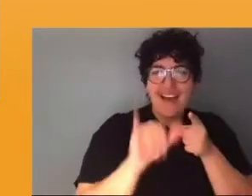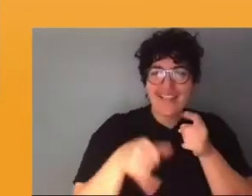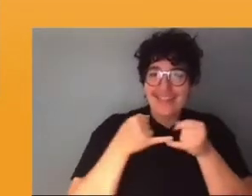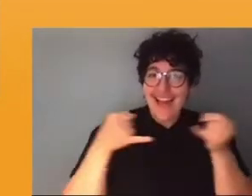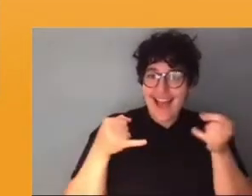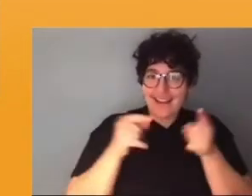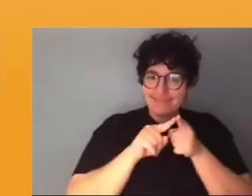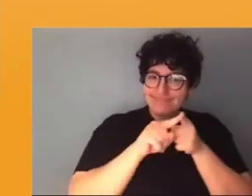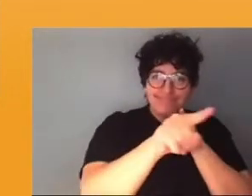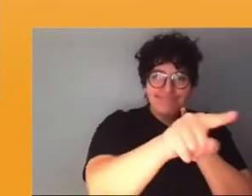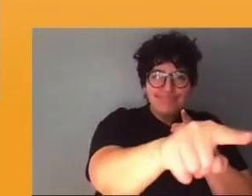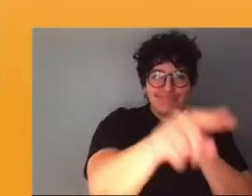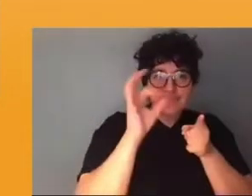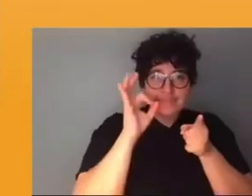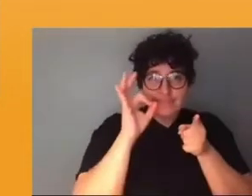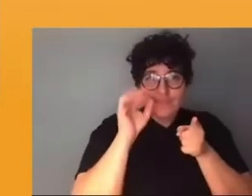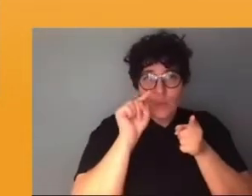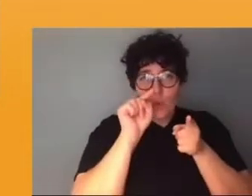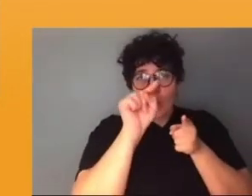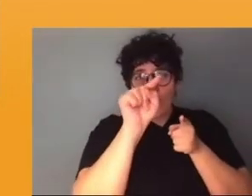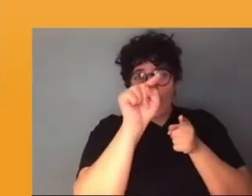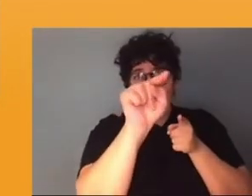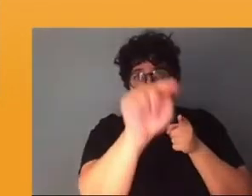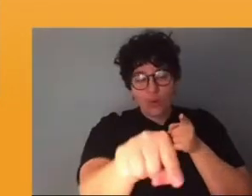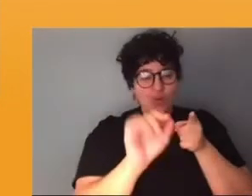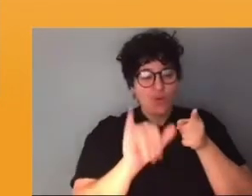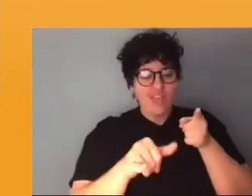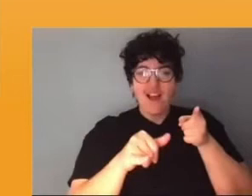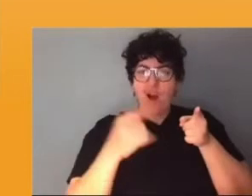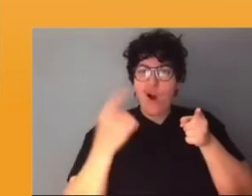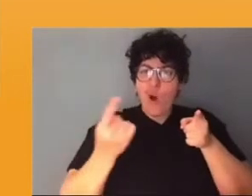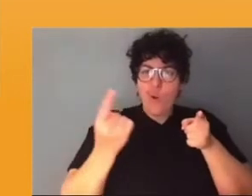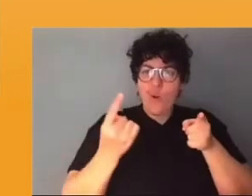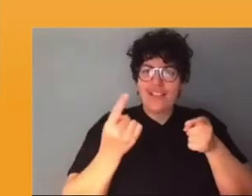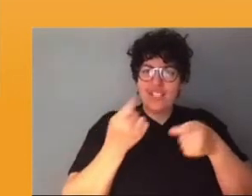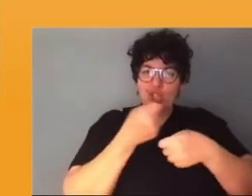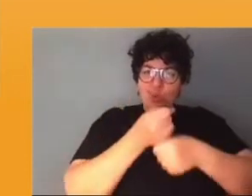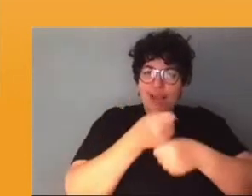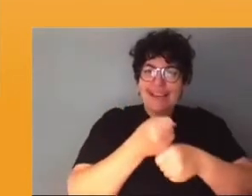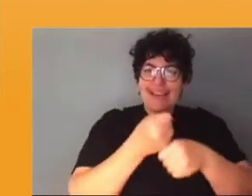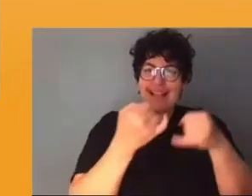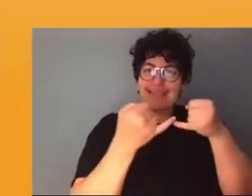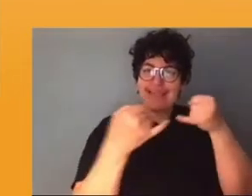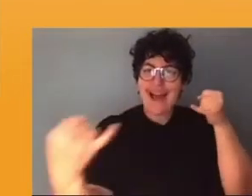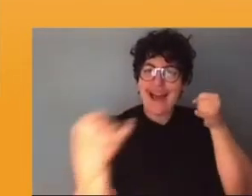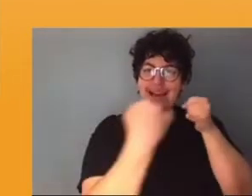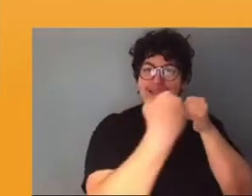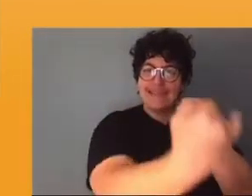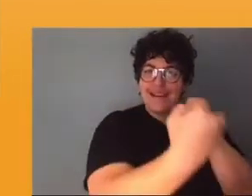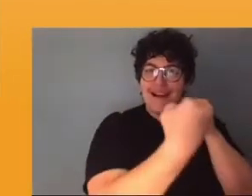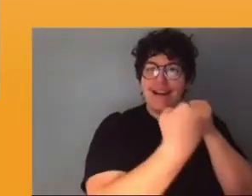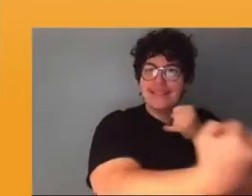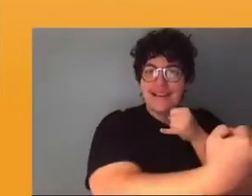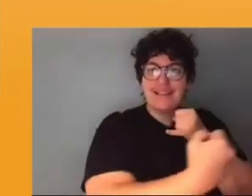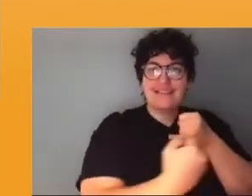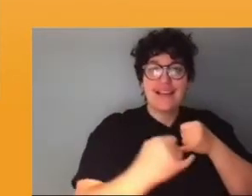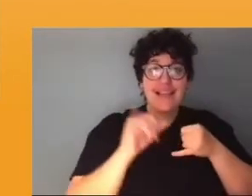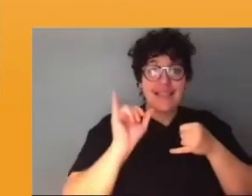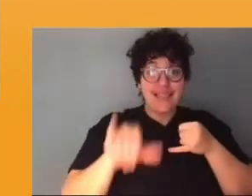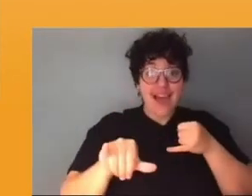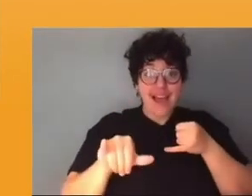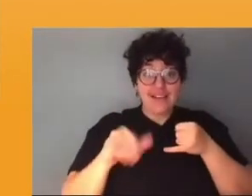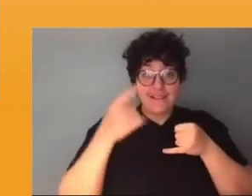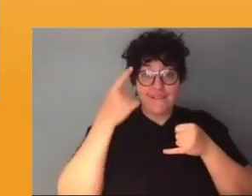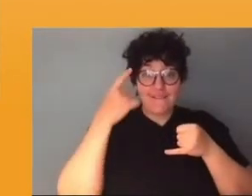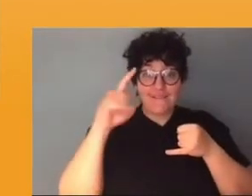más allá cuando hacemos la coreografía de un baile. Y así es como